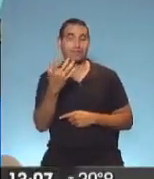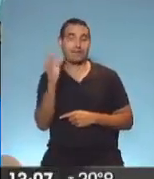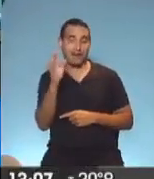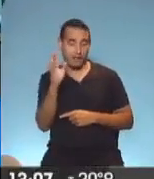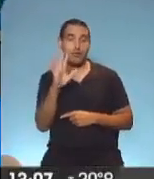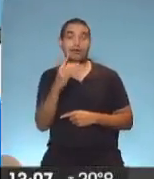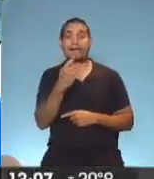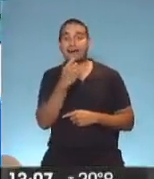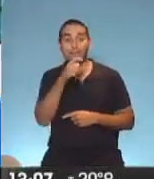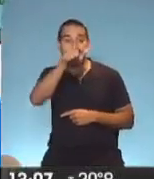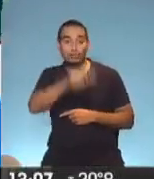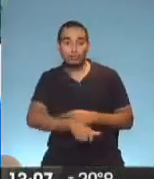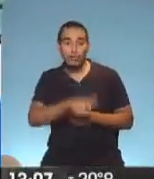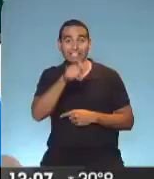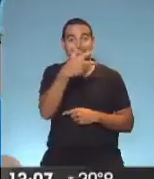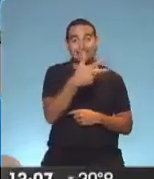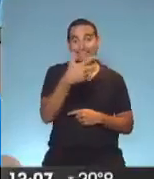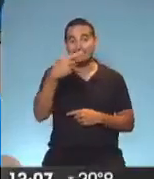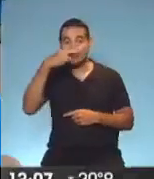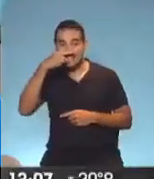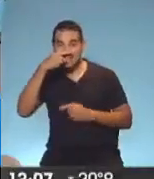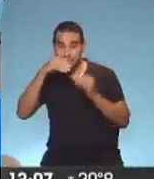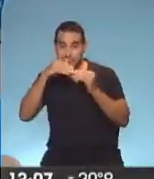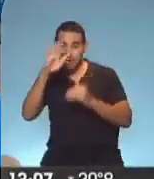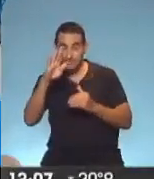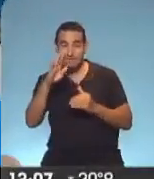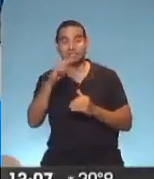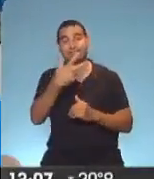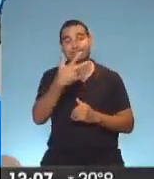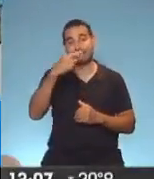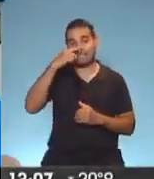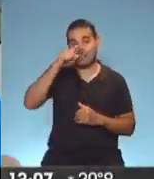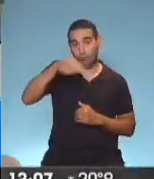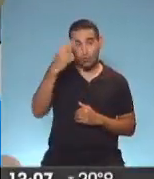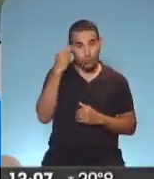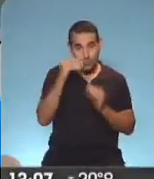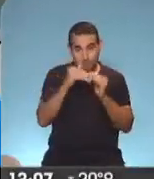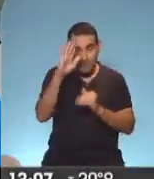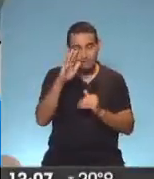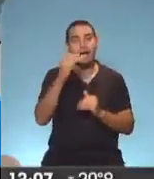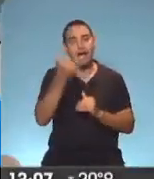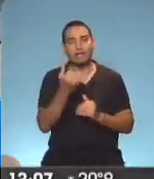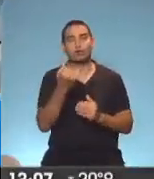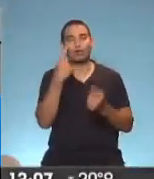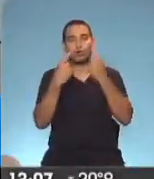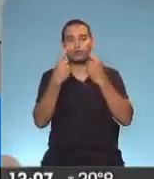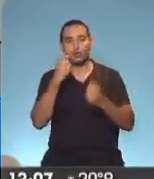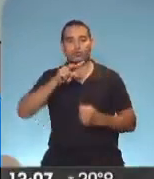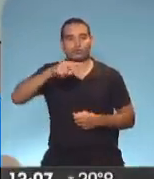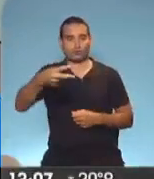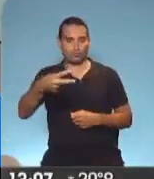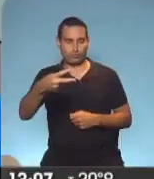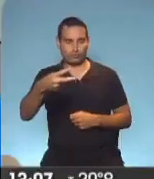la persona suma más de 37 grados con 9 décimas, se le hace un segundo control. Se